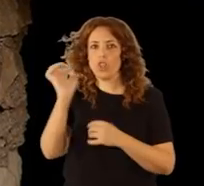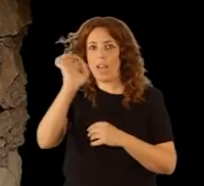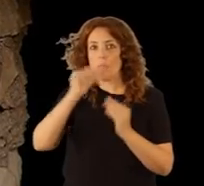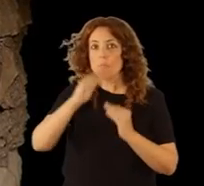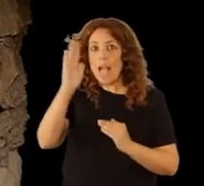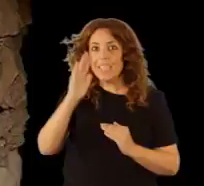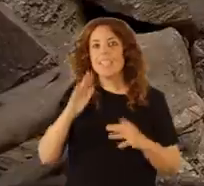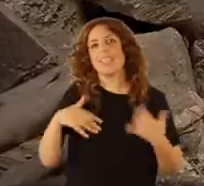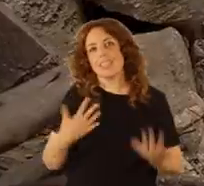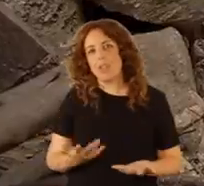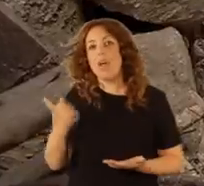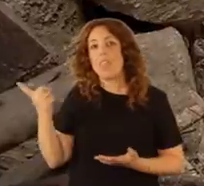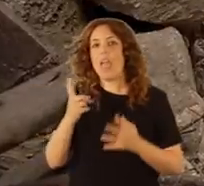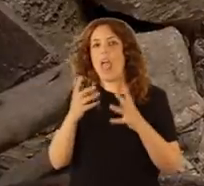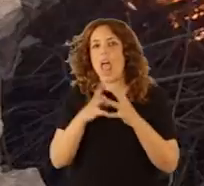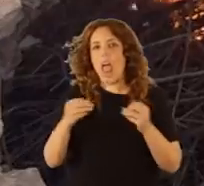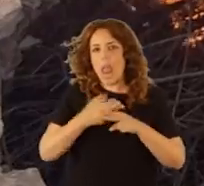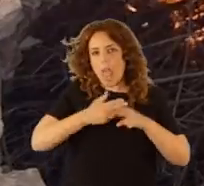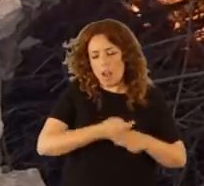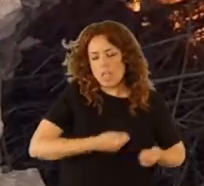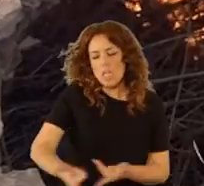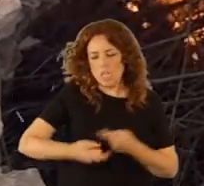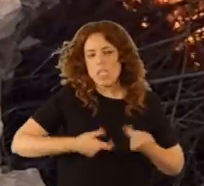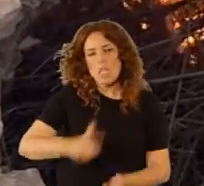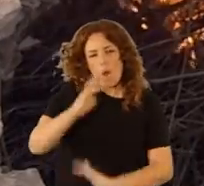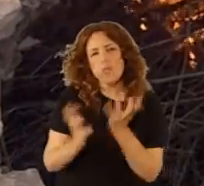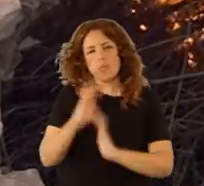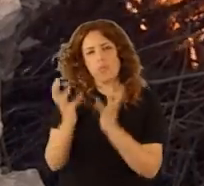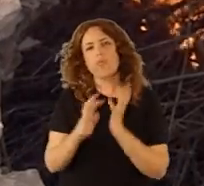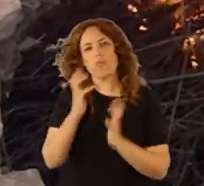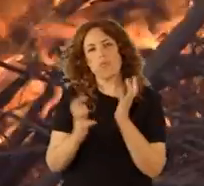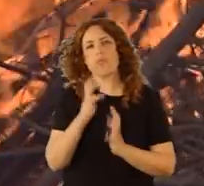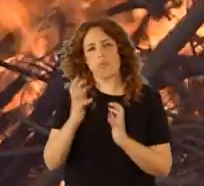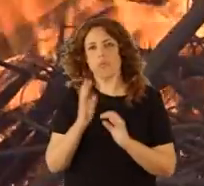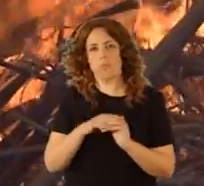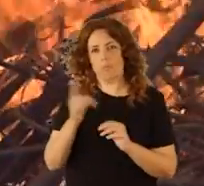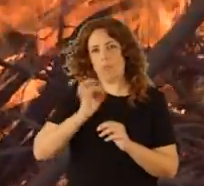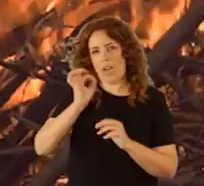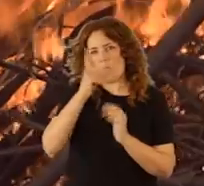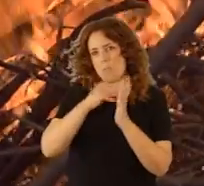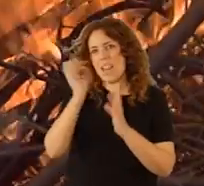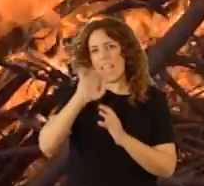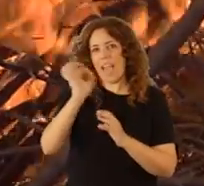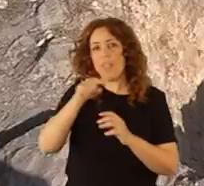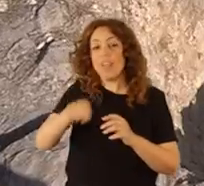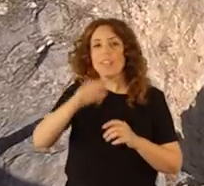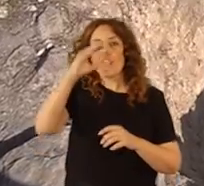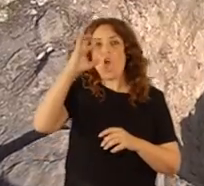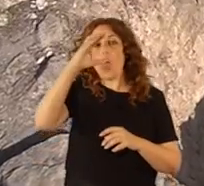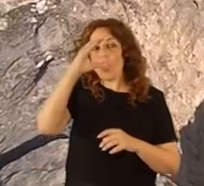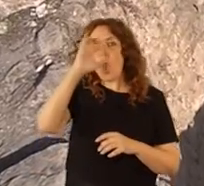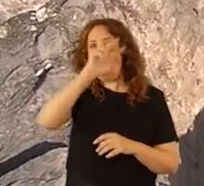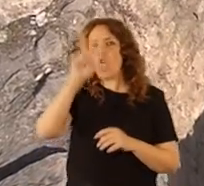para ello Pues los caleros iban metiendo lña continuamente para mantener la temperatura de la Centre 800000 Pues bueno pues desprende el gas